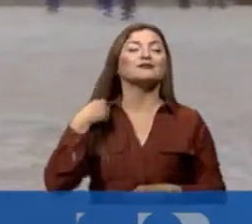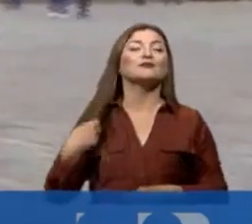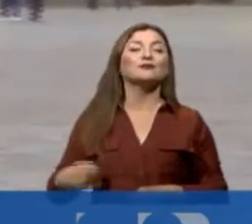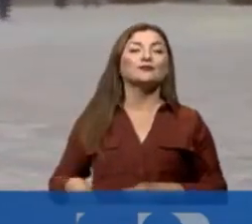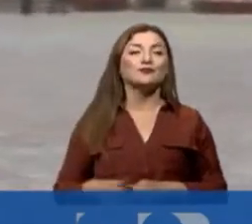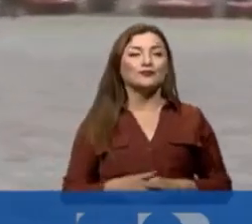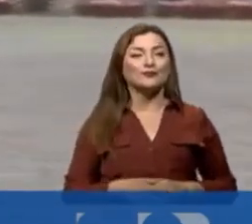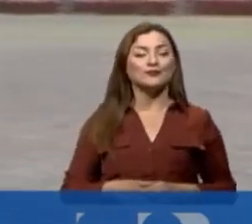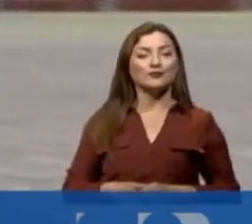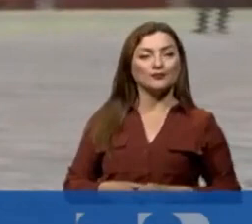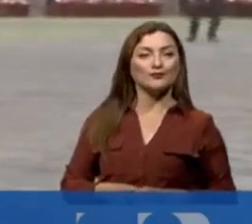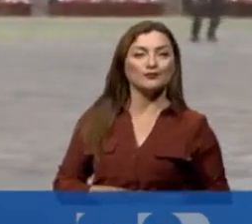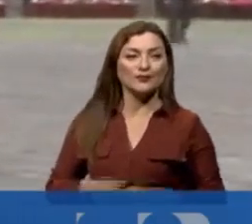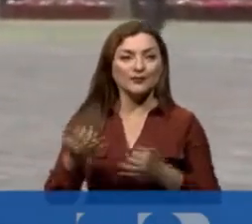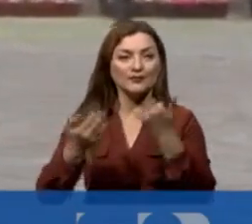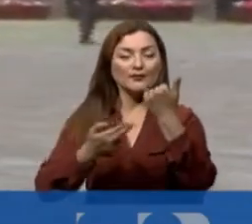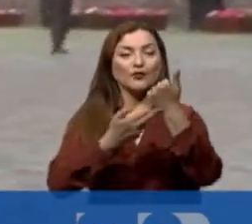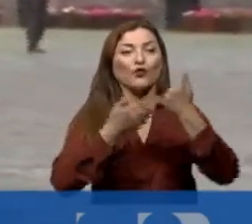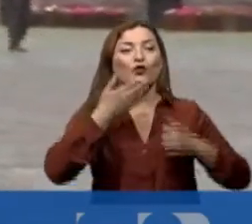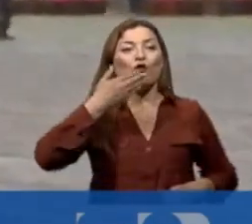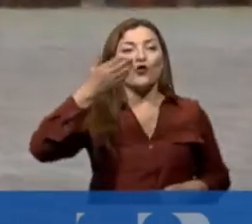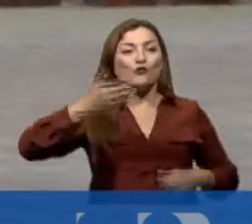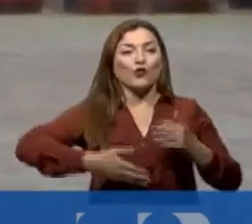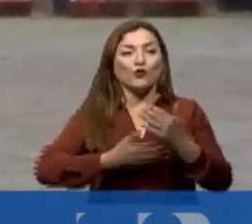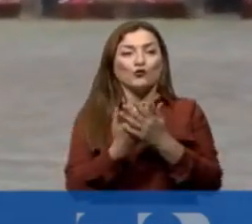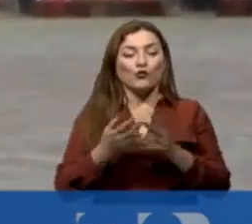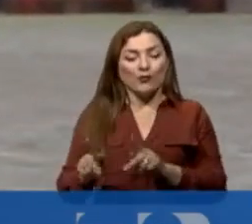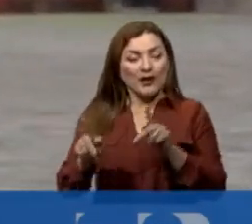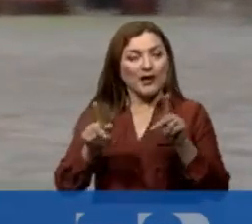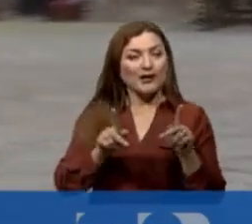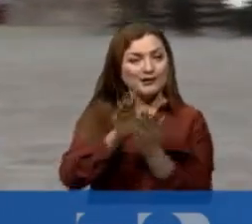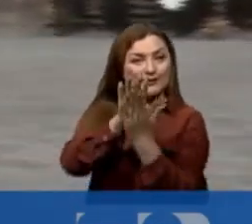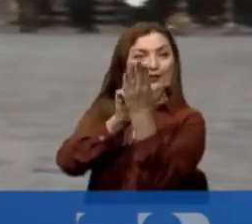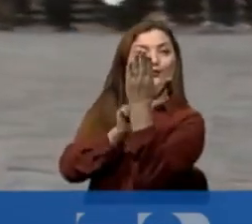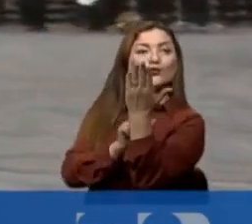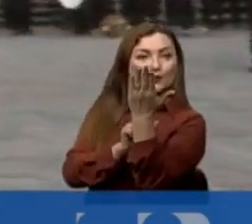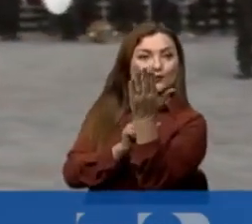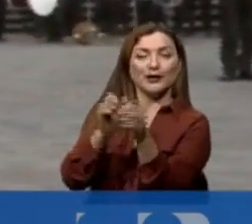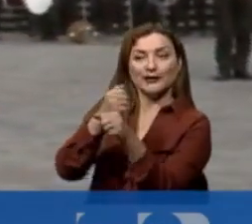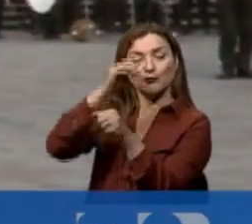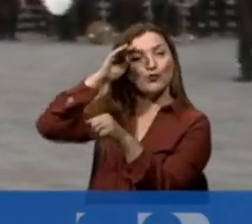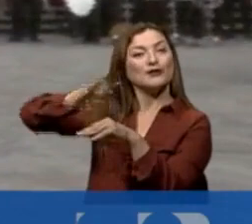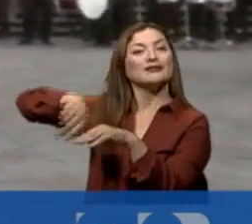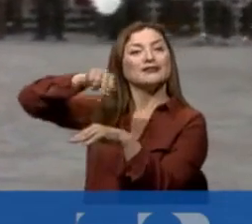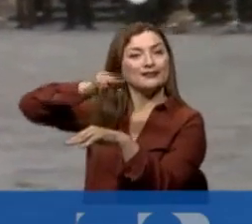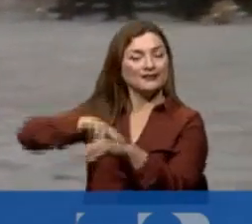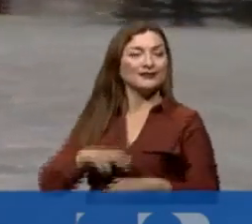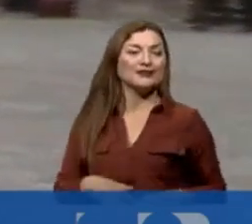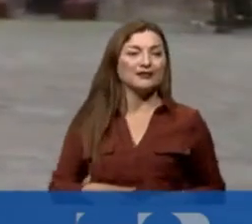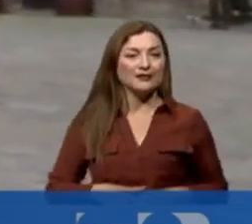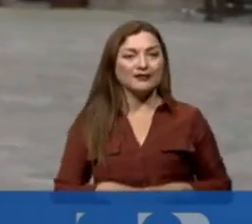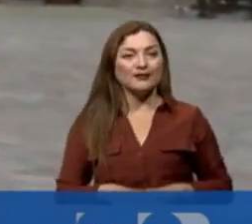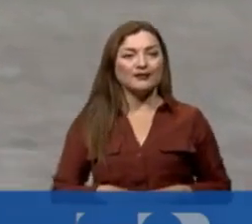embargo, ahora se han reforzado gracias a nuevos planes, nuevos proyectos que realiza la Policía Nacional y que han